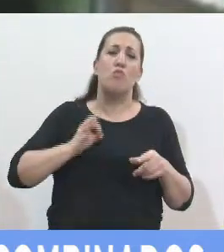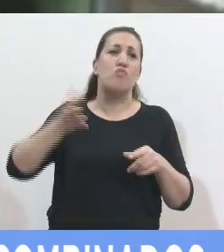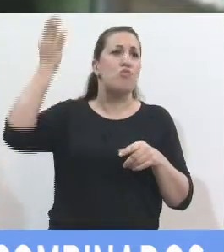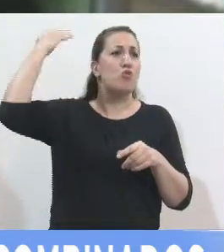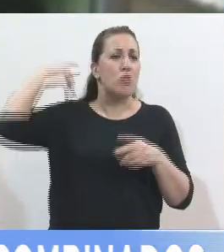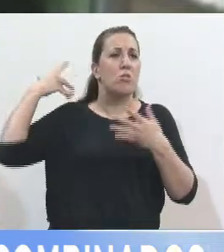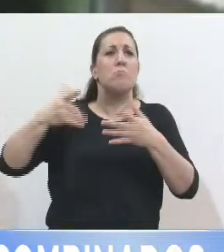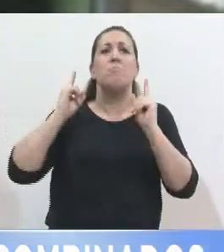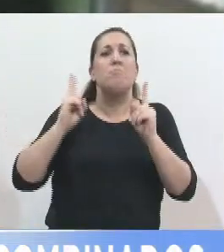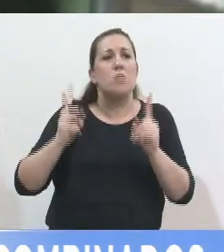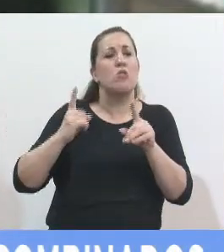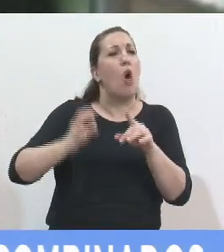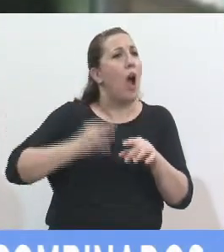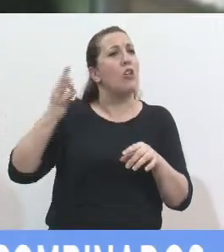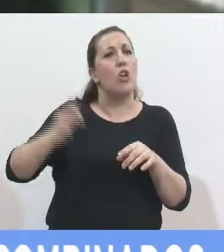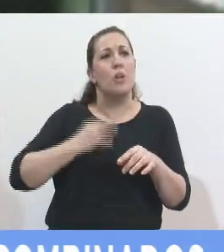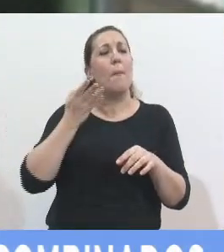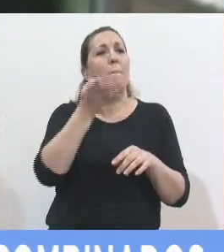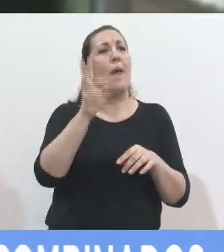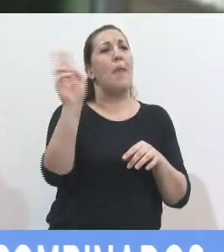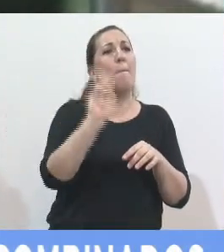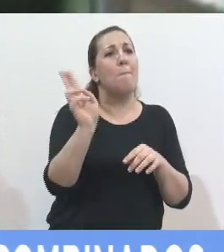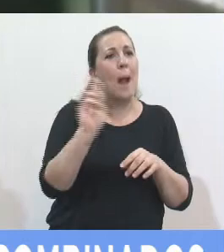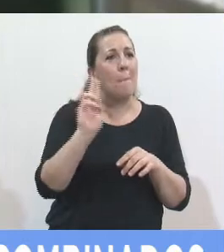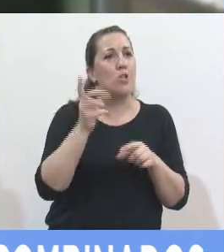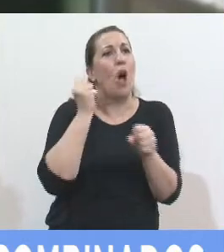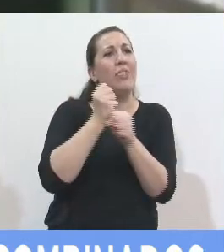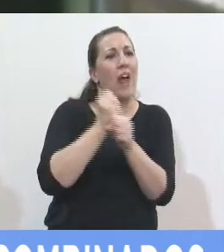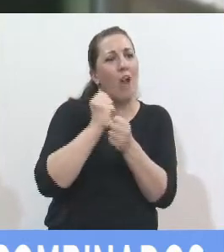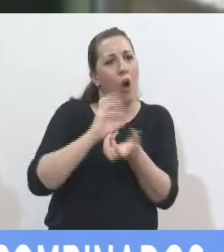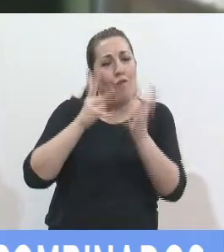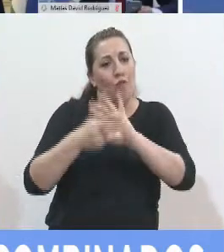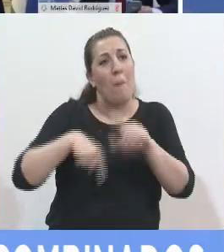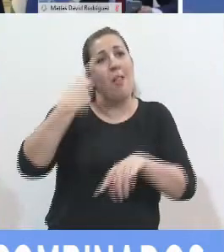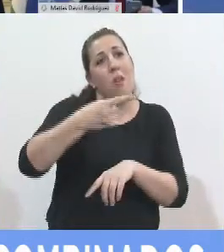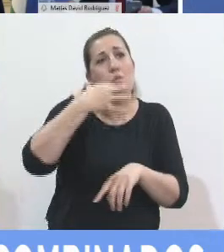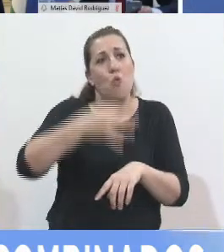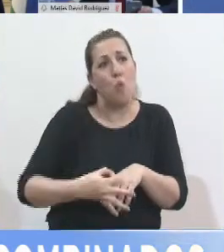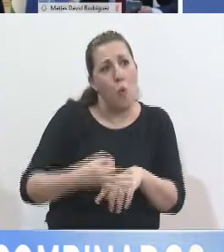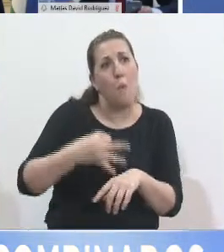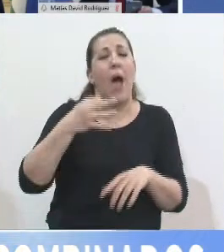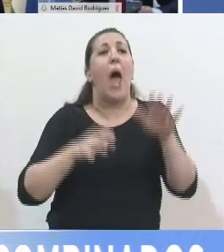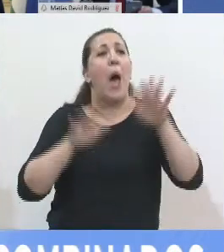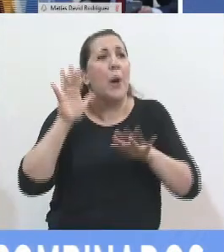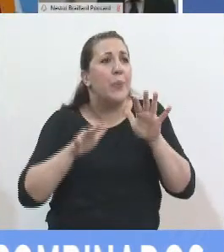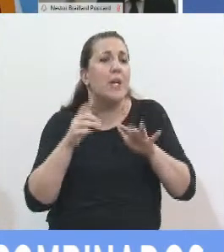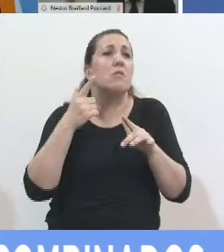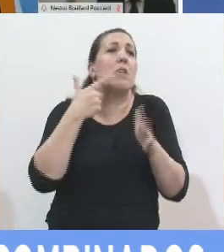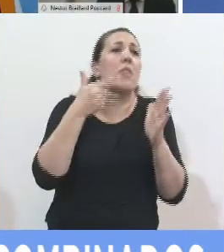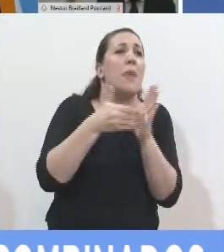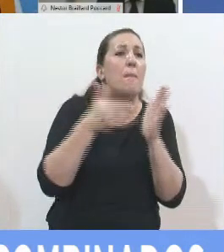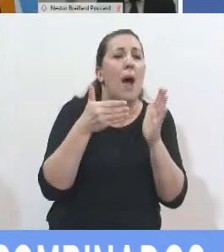se reitera antes de otros años al pedirnos autorización para estos ejercicios, que luego se cumplen, a veces condicionados desde luego por las